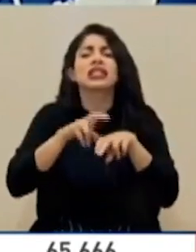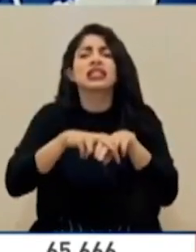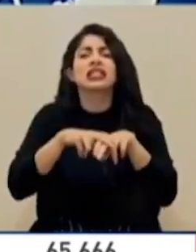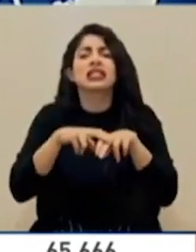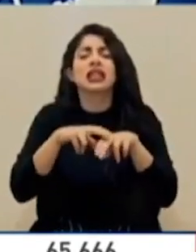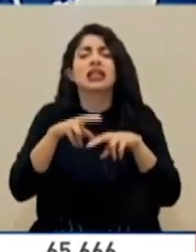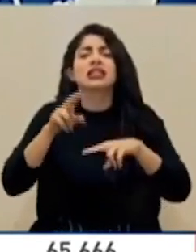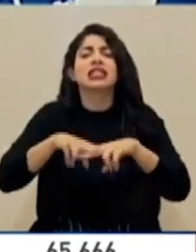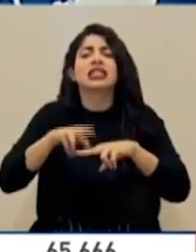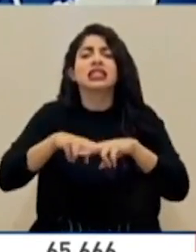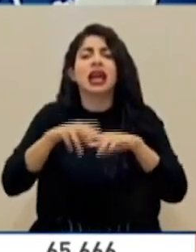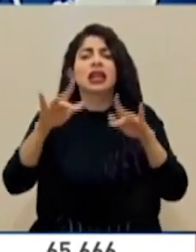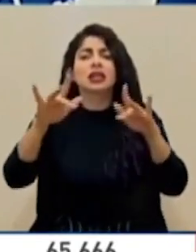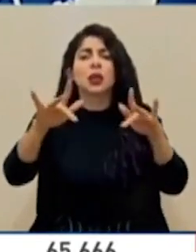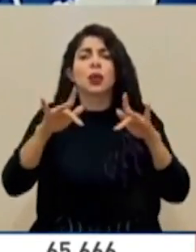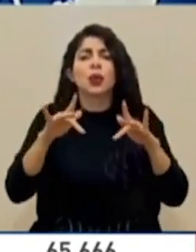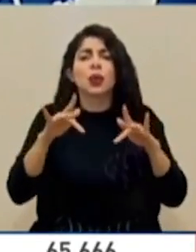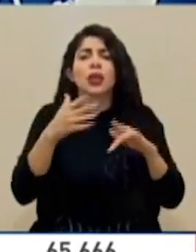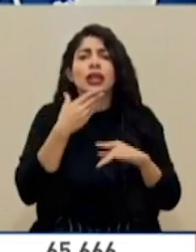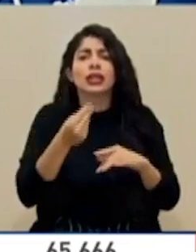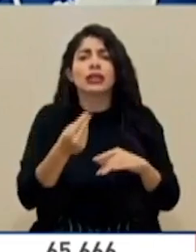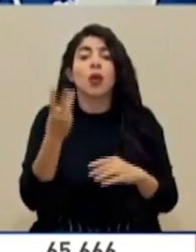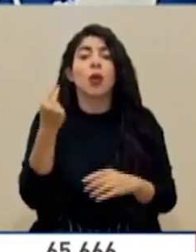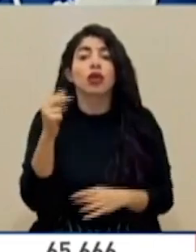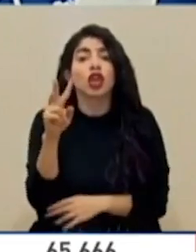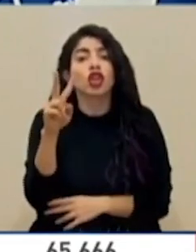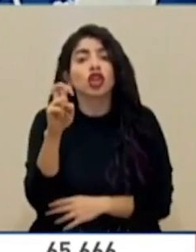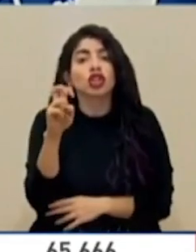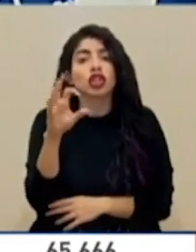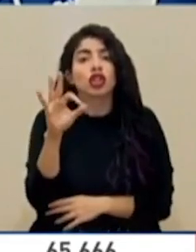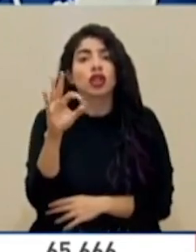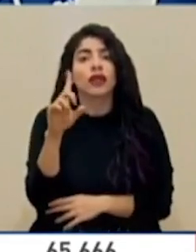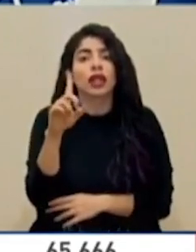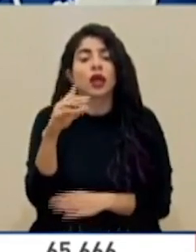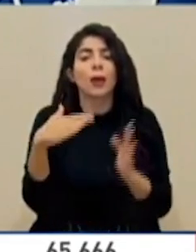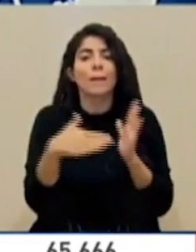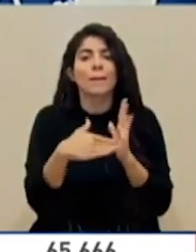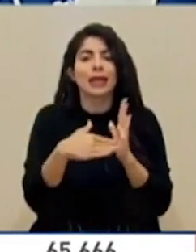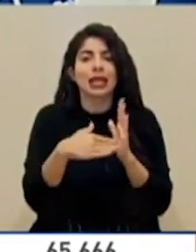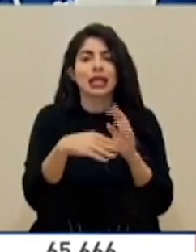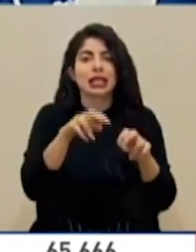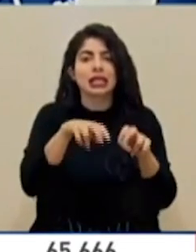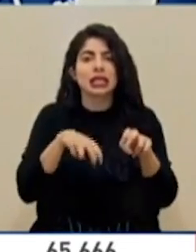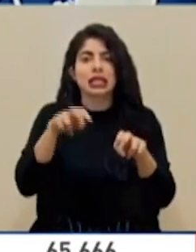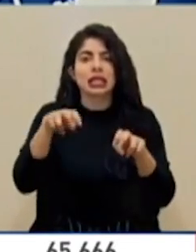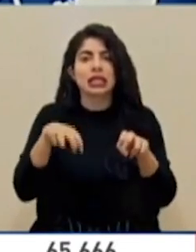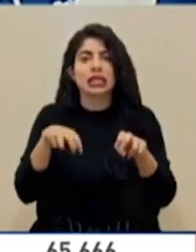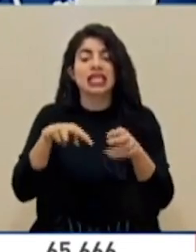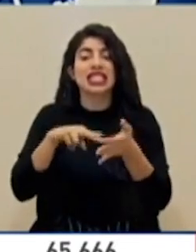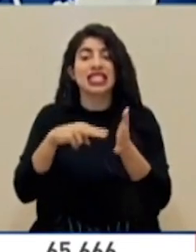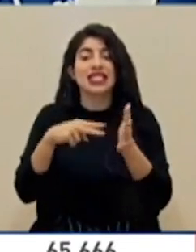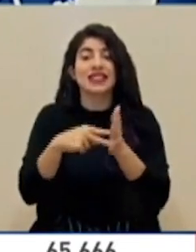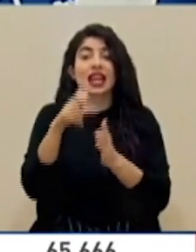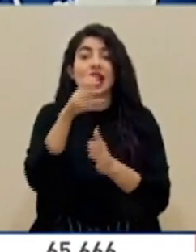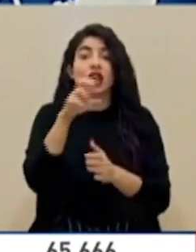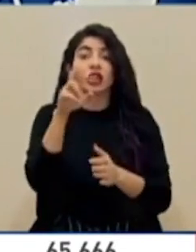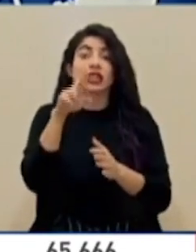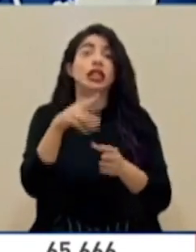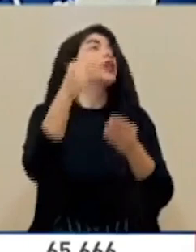para el mes de diciembre y llegamos a 291 mil asientos disponibles. Es decir, Costa Rica con estos